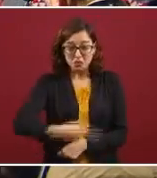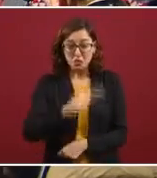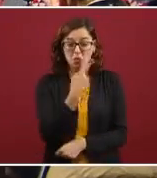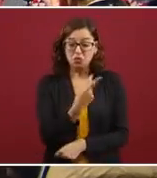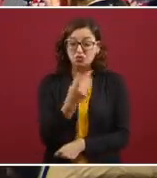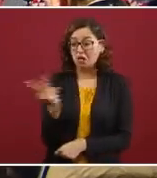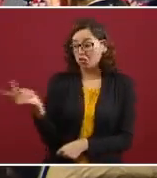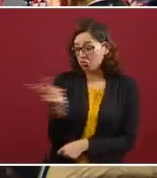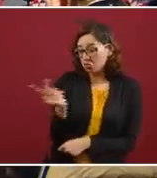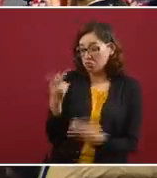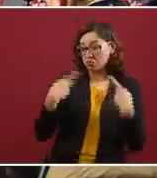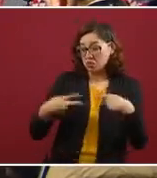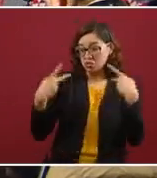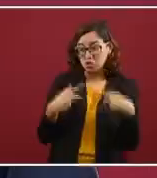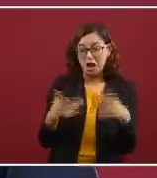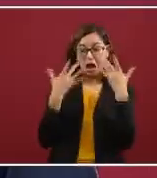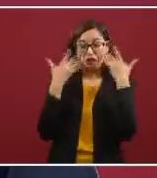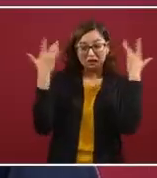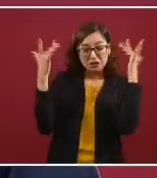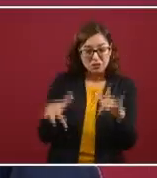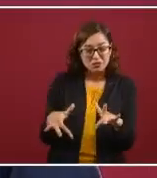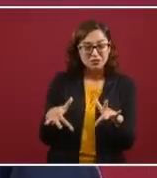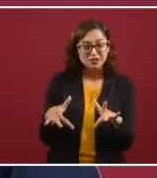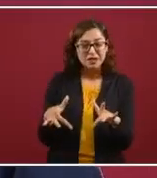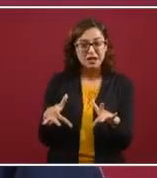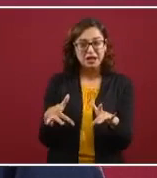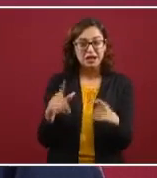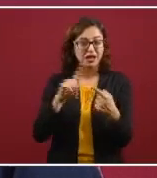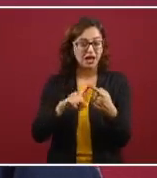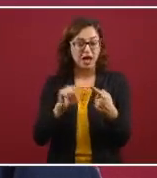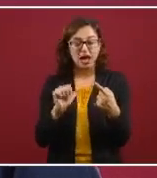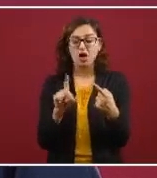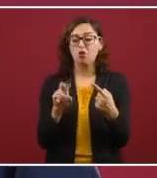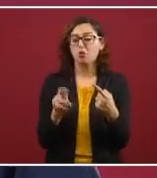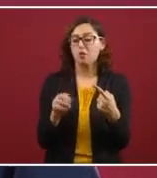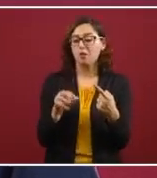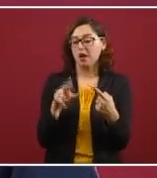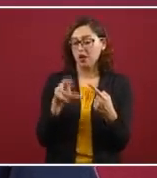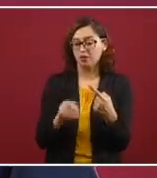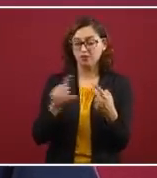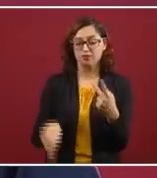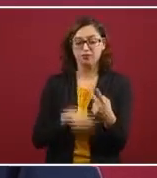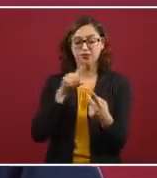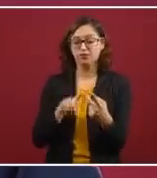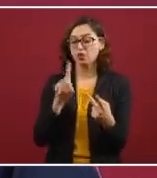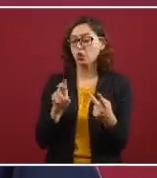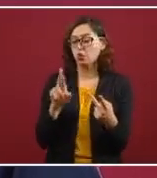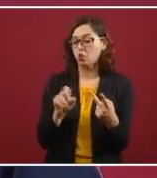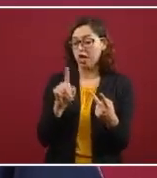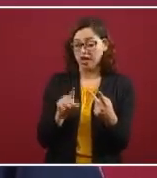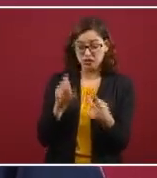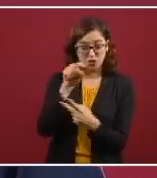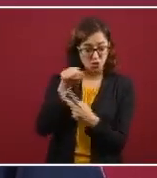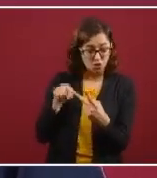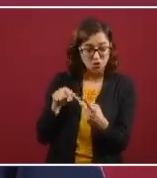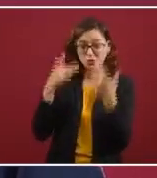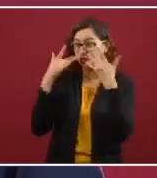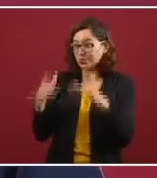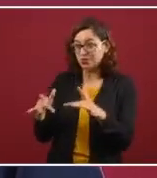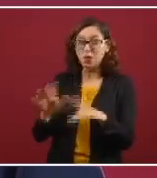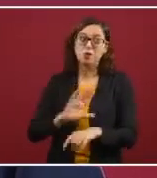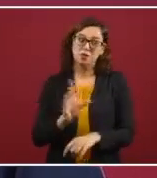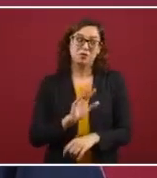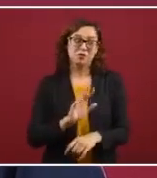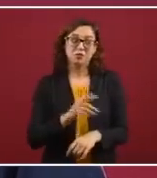lo mejor, de Audomaro y de Durazo, sino de la renuncia